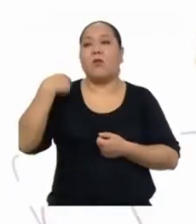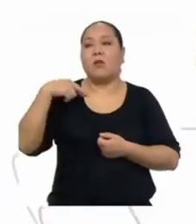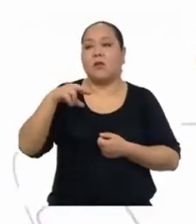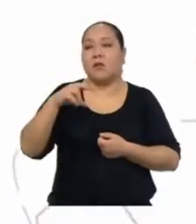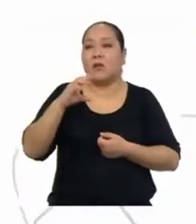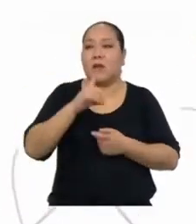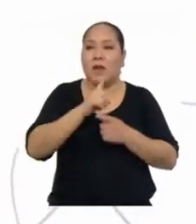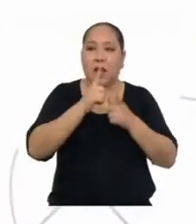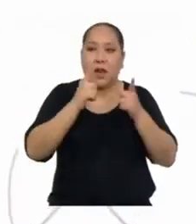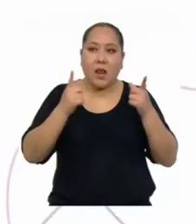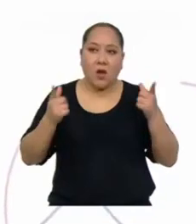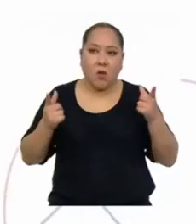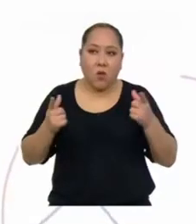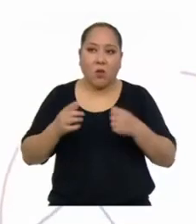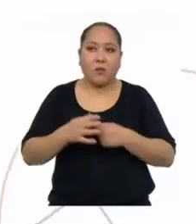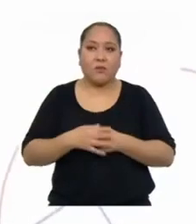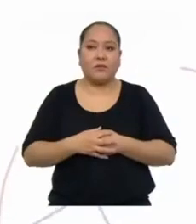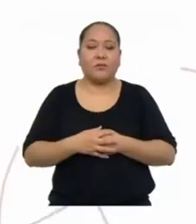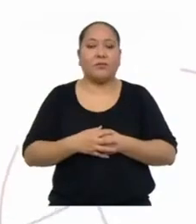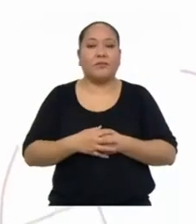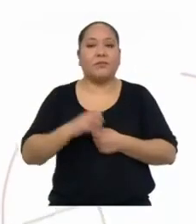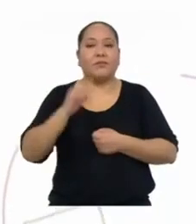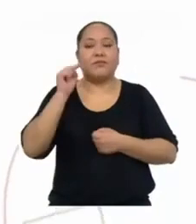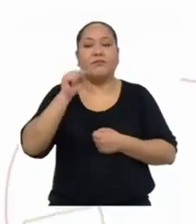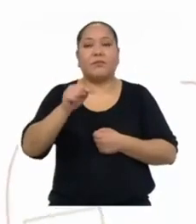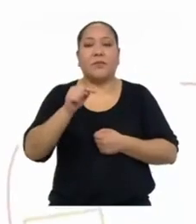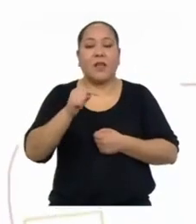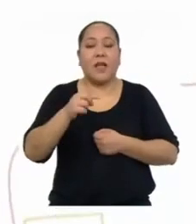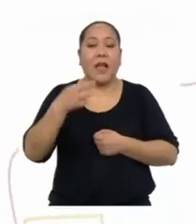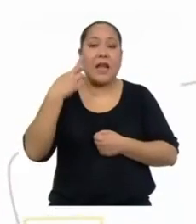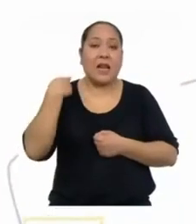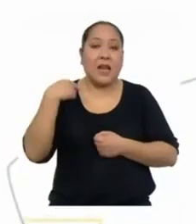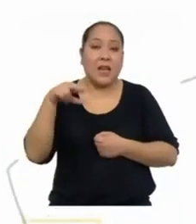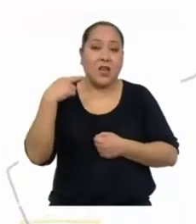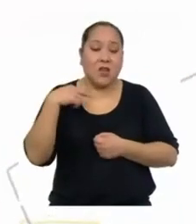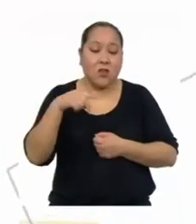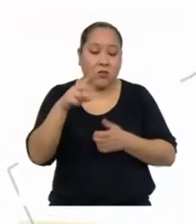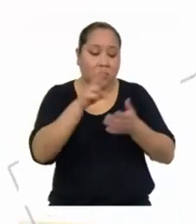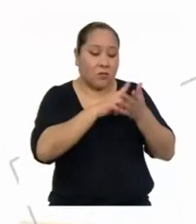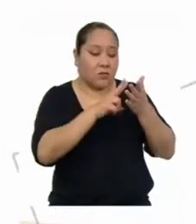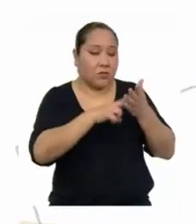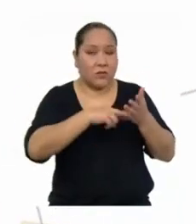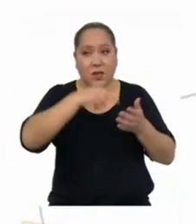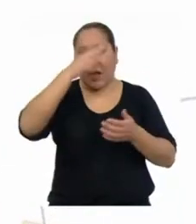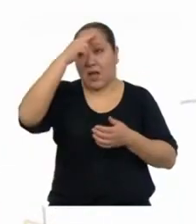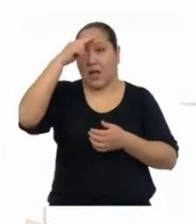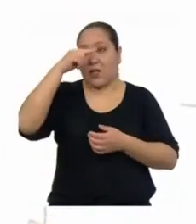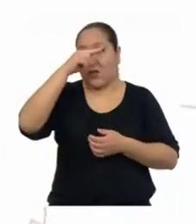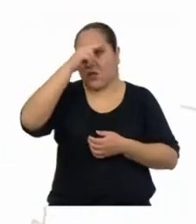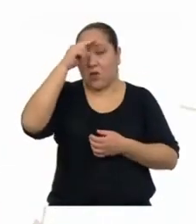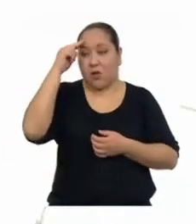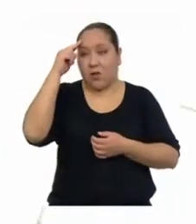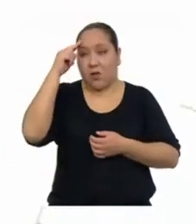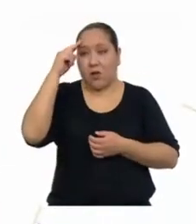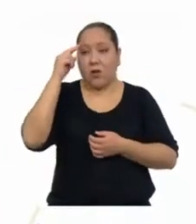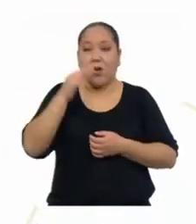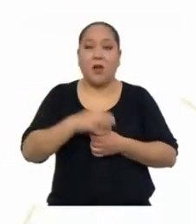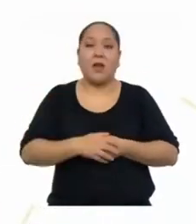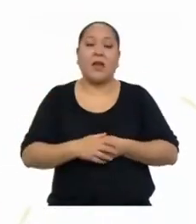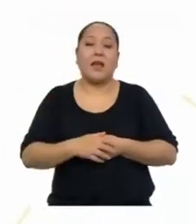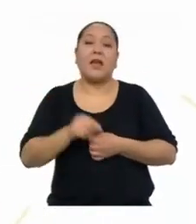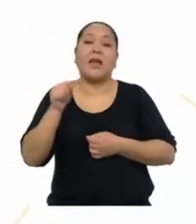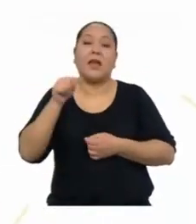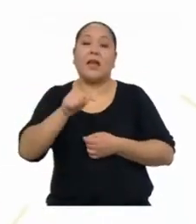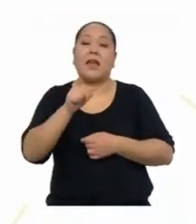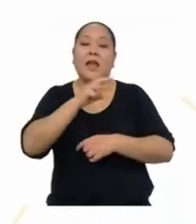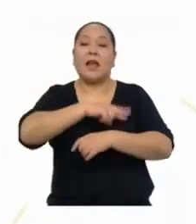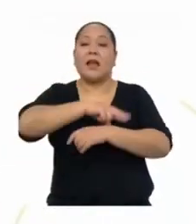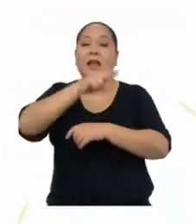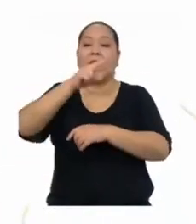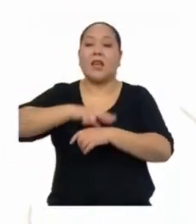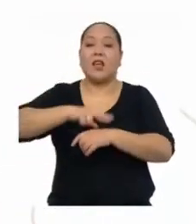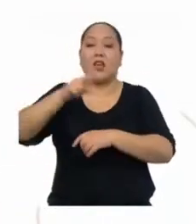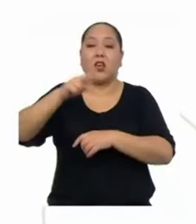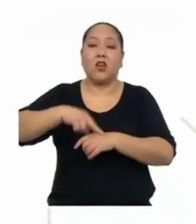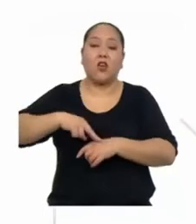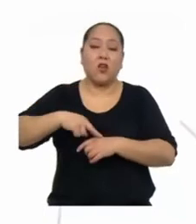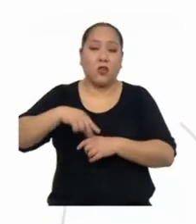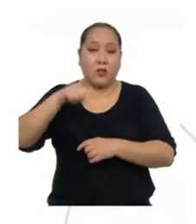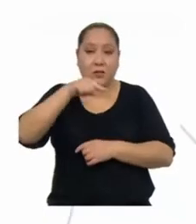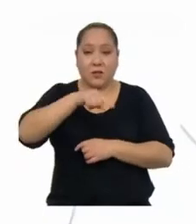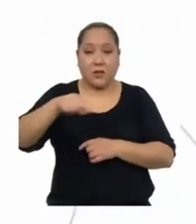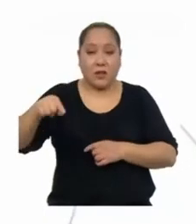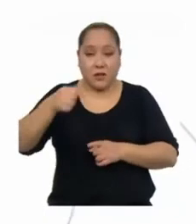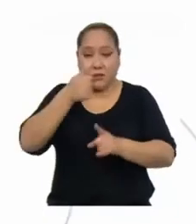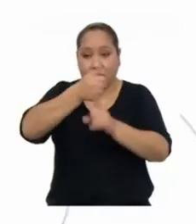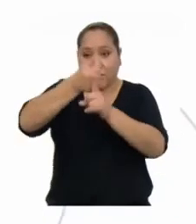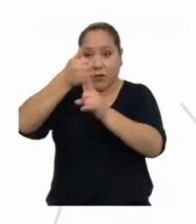la religión, según el texto, la católica y las religiones indígenas se mezclaron